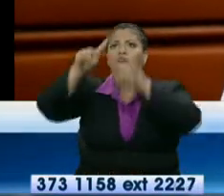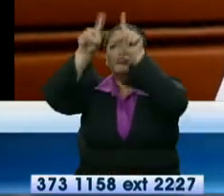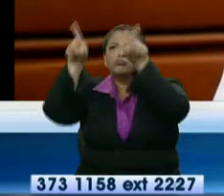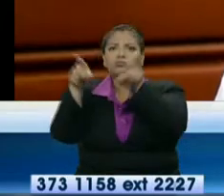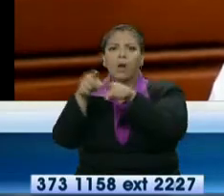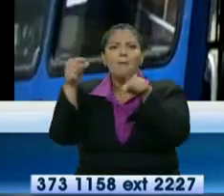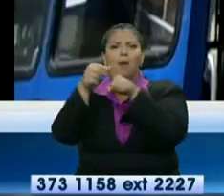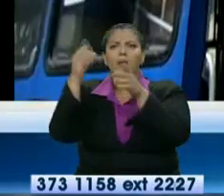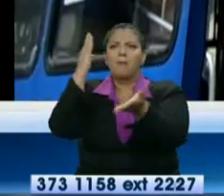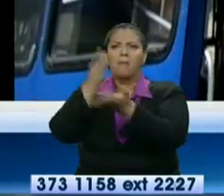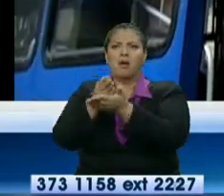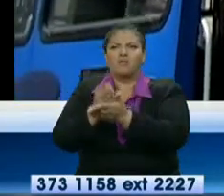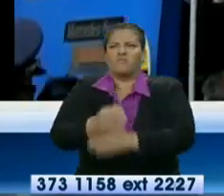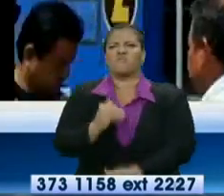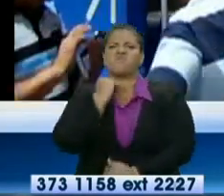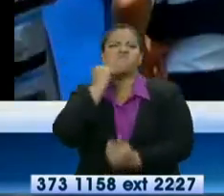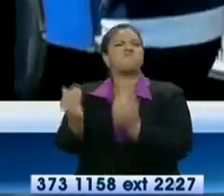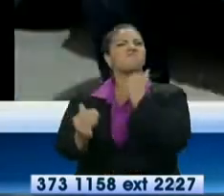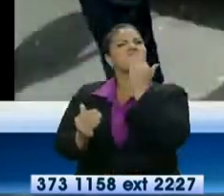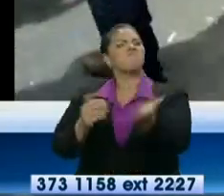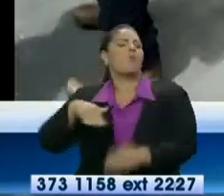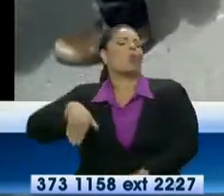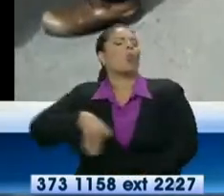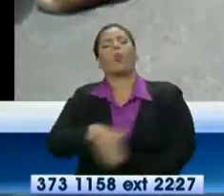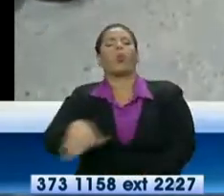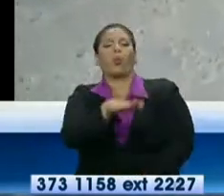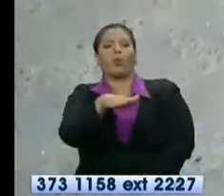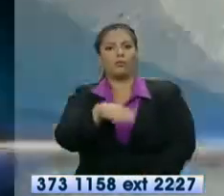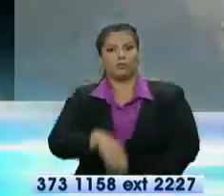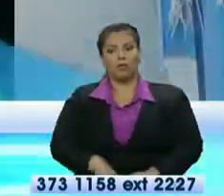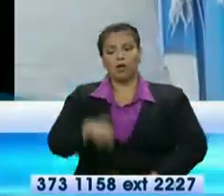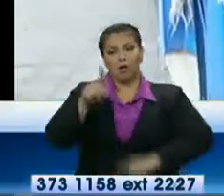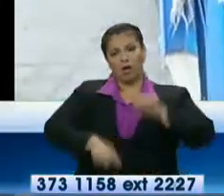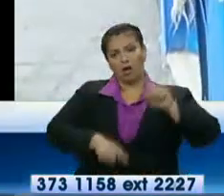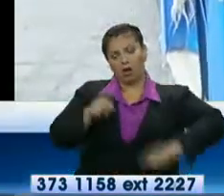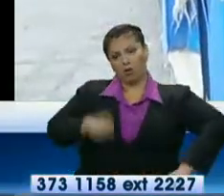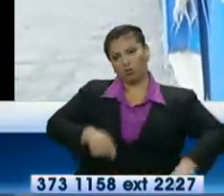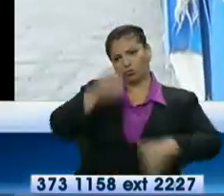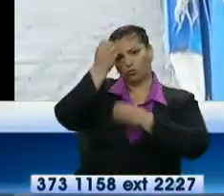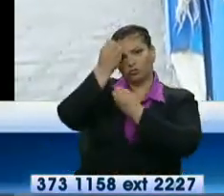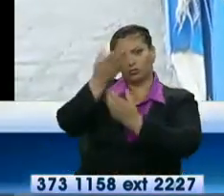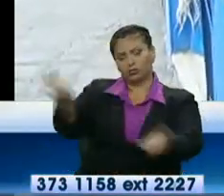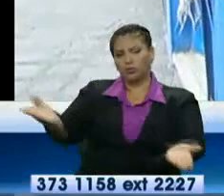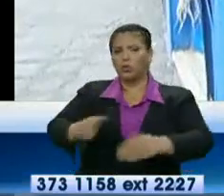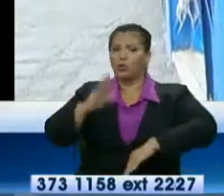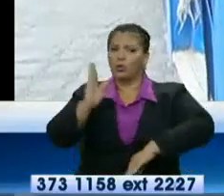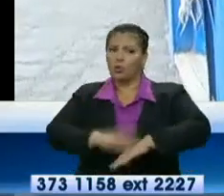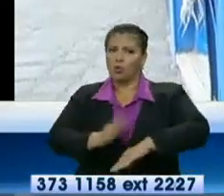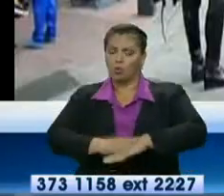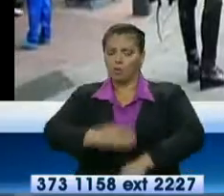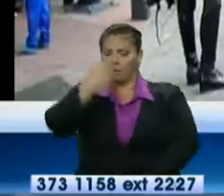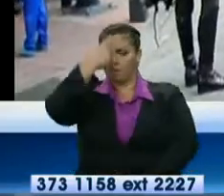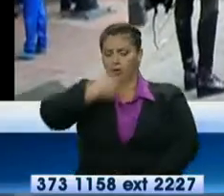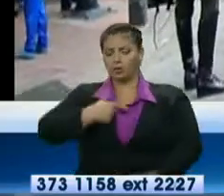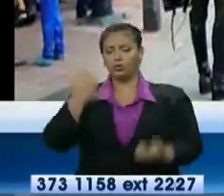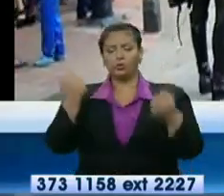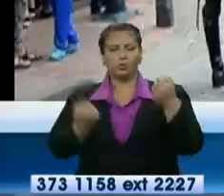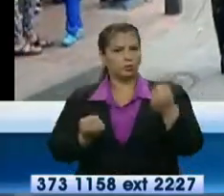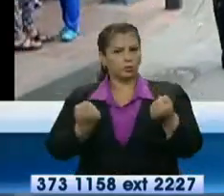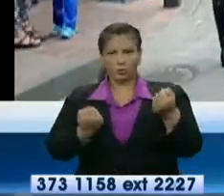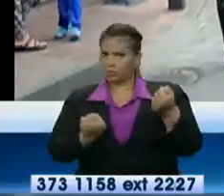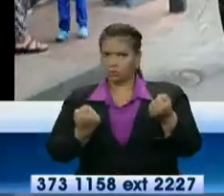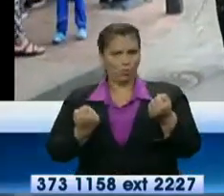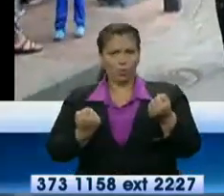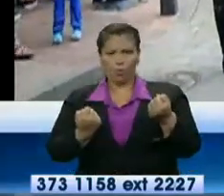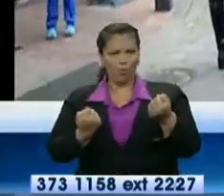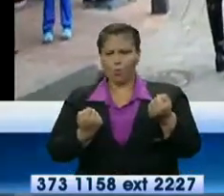una autopista. Pero existieron otros datos sobre la causa del choque. Estos indican que el chofer del colectivo se vio obligado a realizar una maniobra para